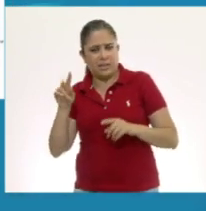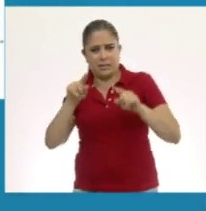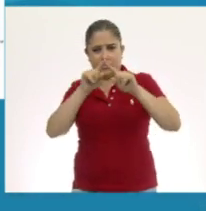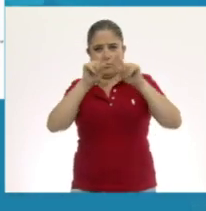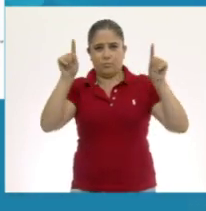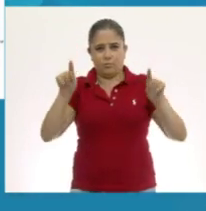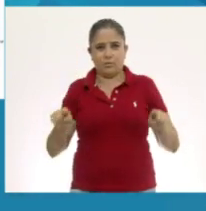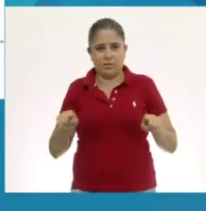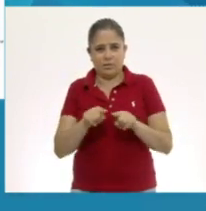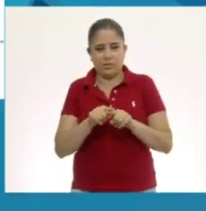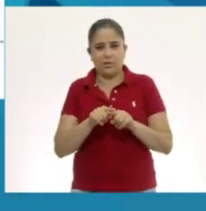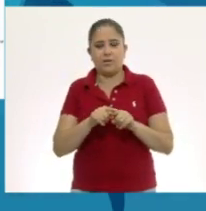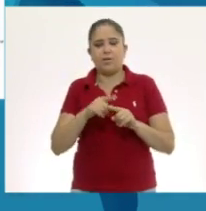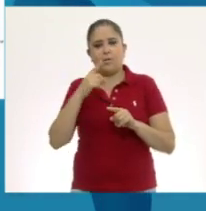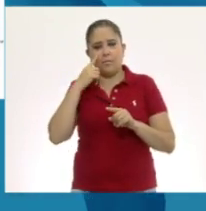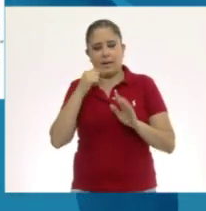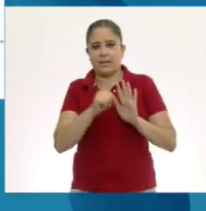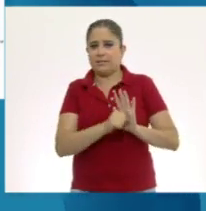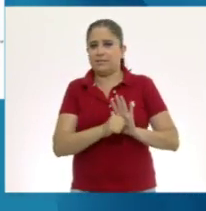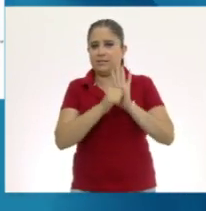cuadro de simbología